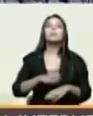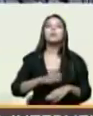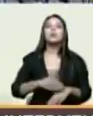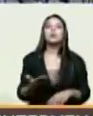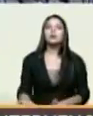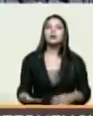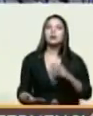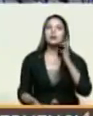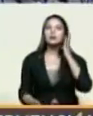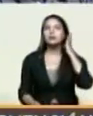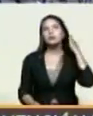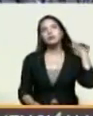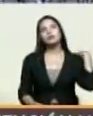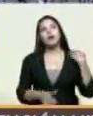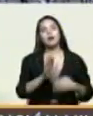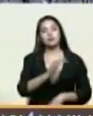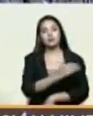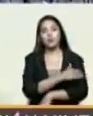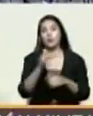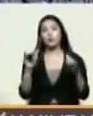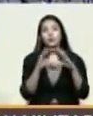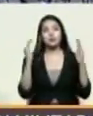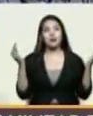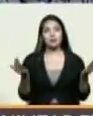que la derecha, esto es la gran burguesía mundial.